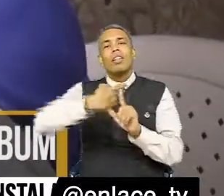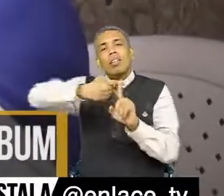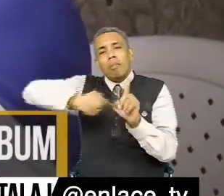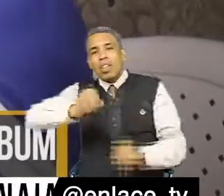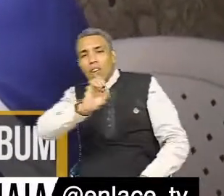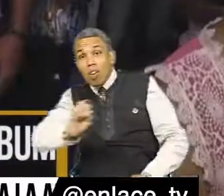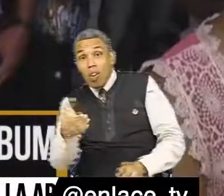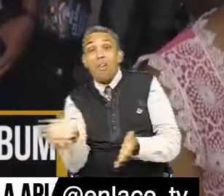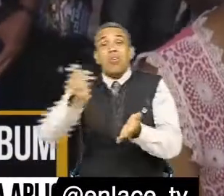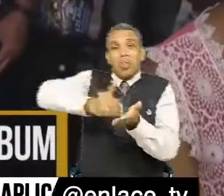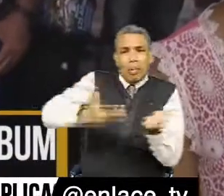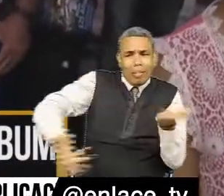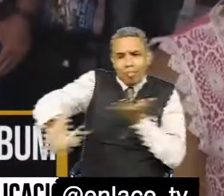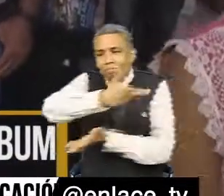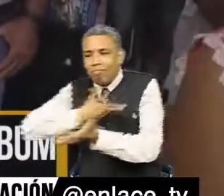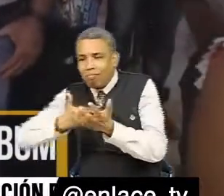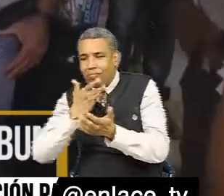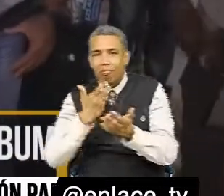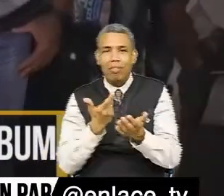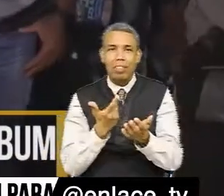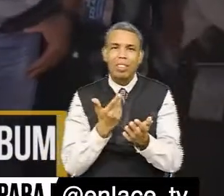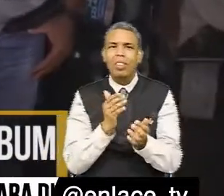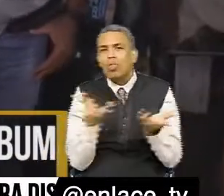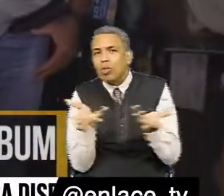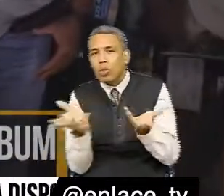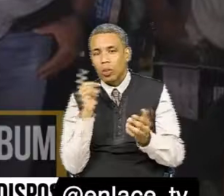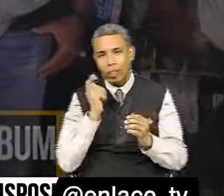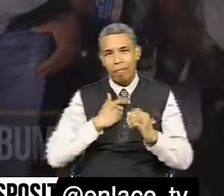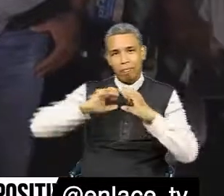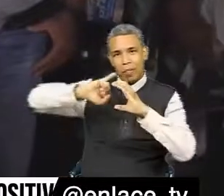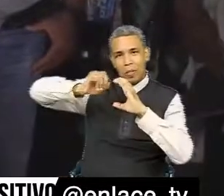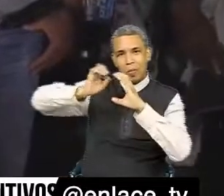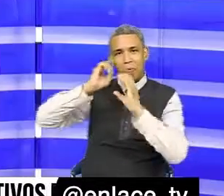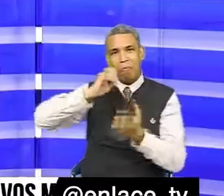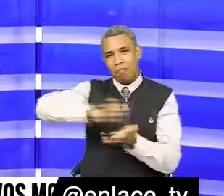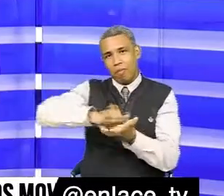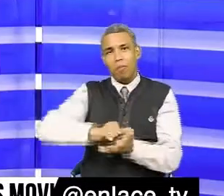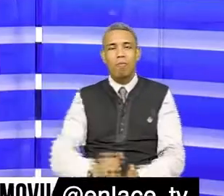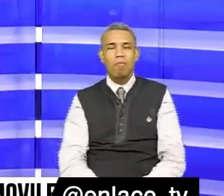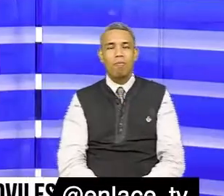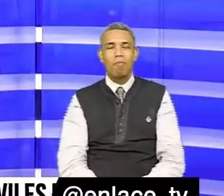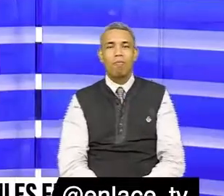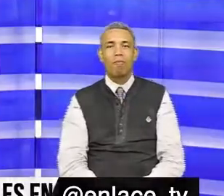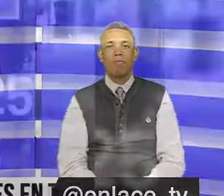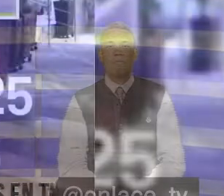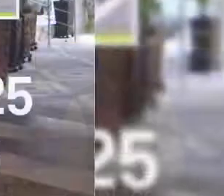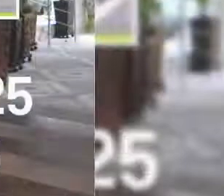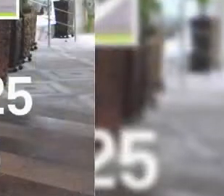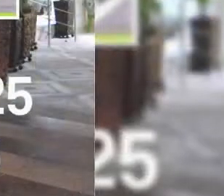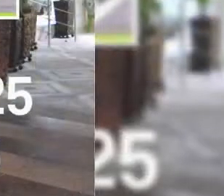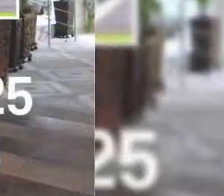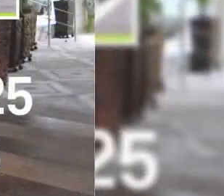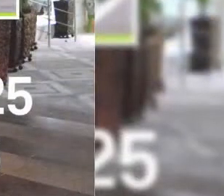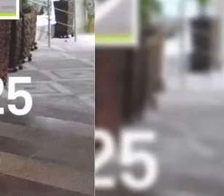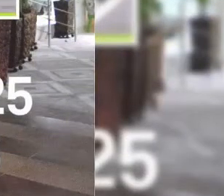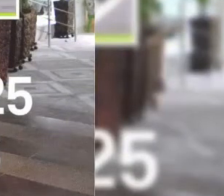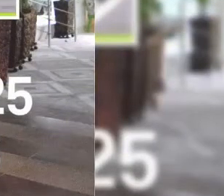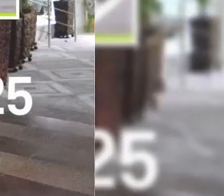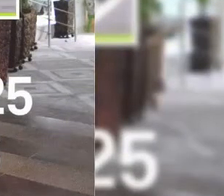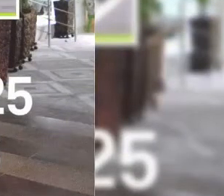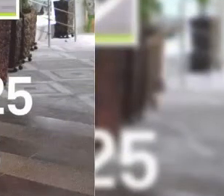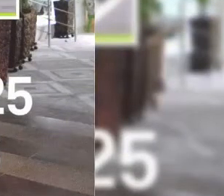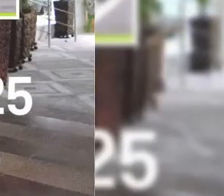una nueva jornada de cambia ton también en el centro comercial san silvestre y vive la experiencia a petit crema con la